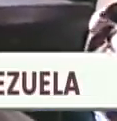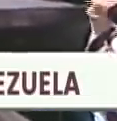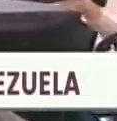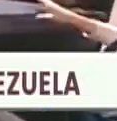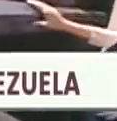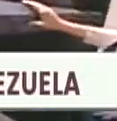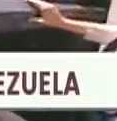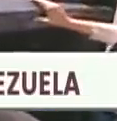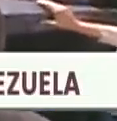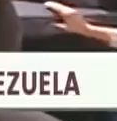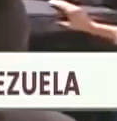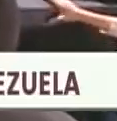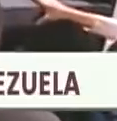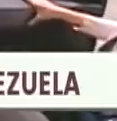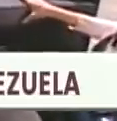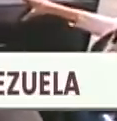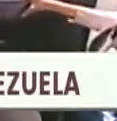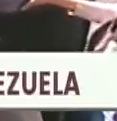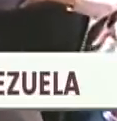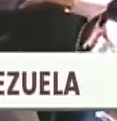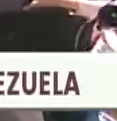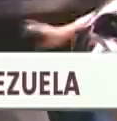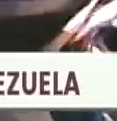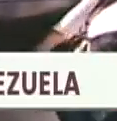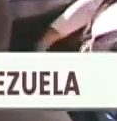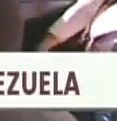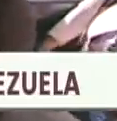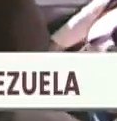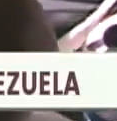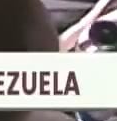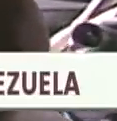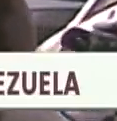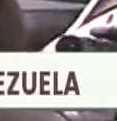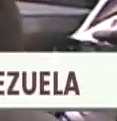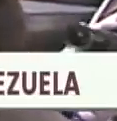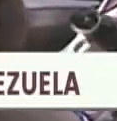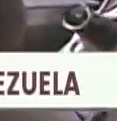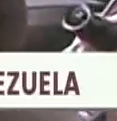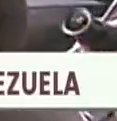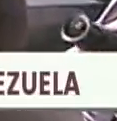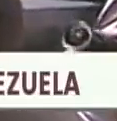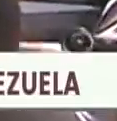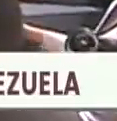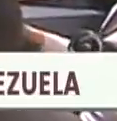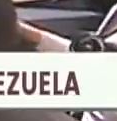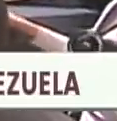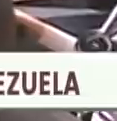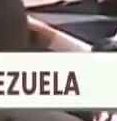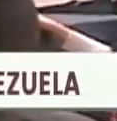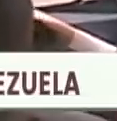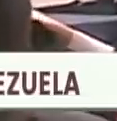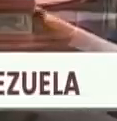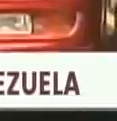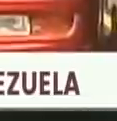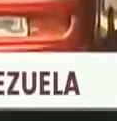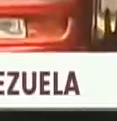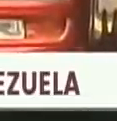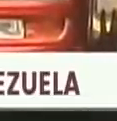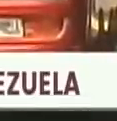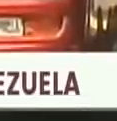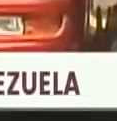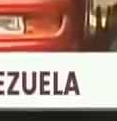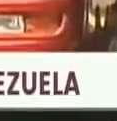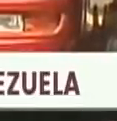expresó en las luchas sindicales dentro del Metro de Caracas. Con alegría llega el jefe de Estado y de Gobierno,